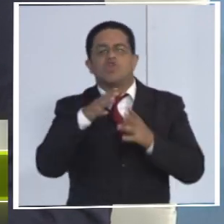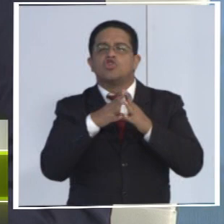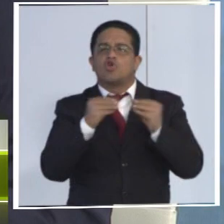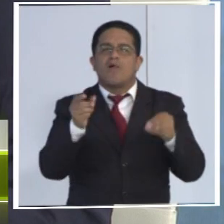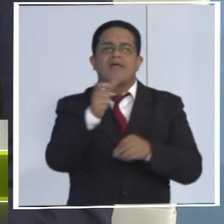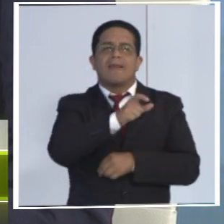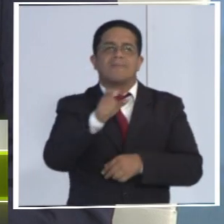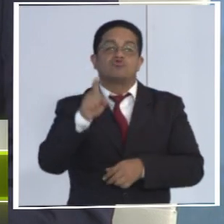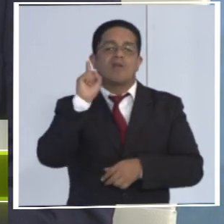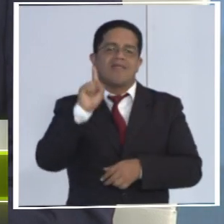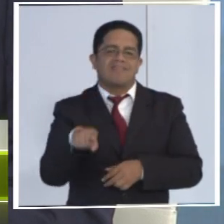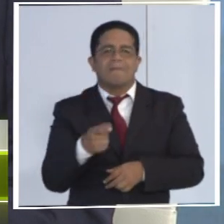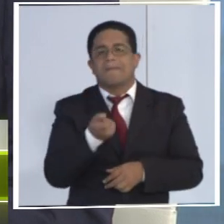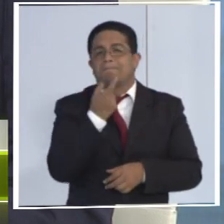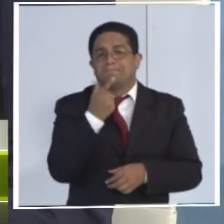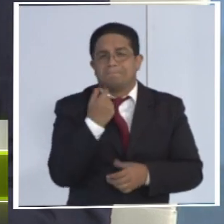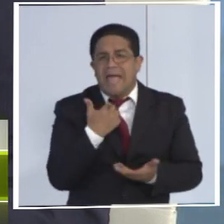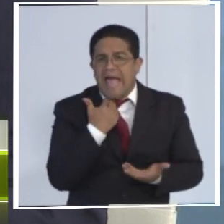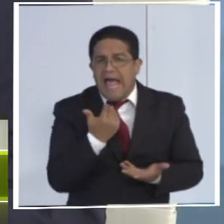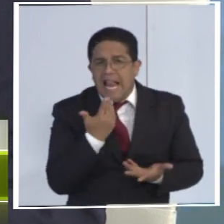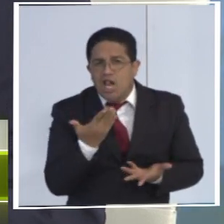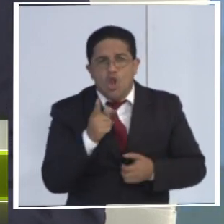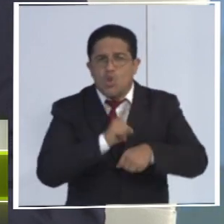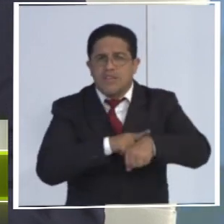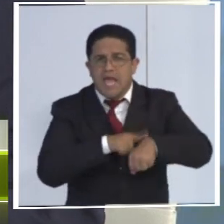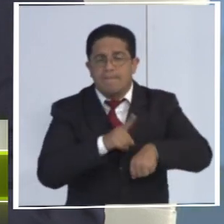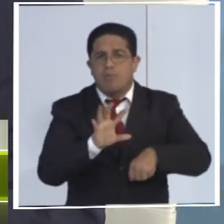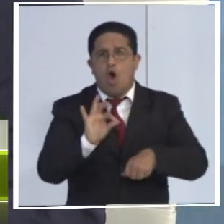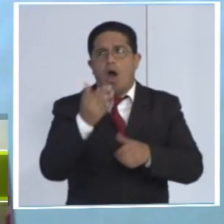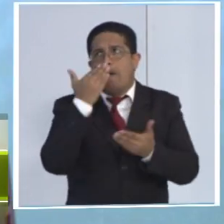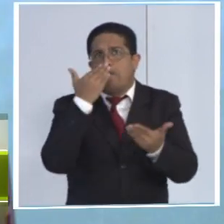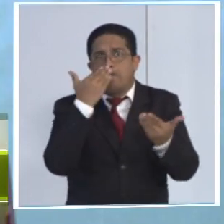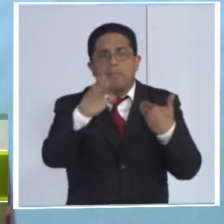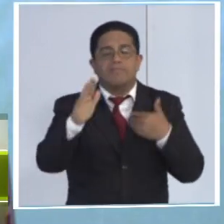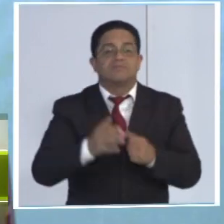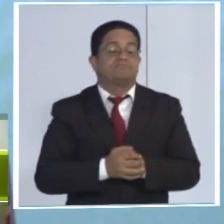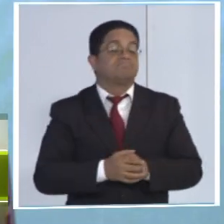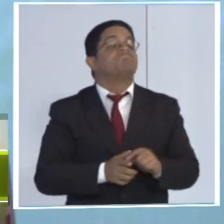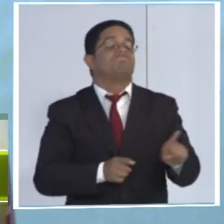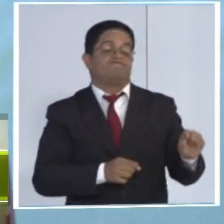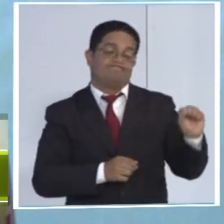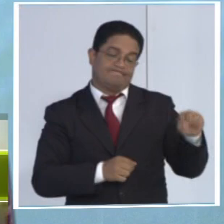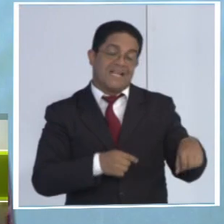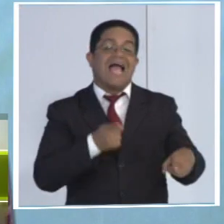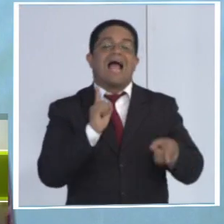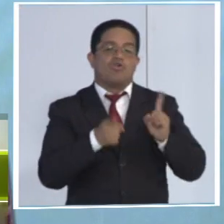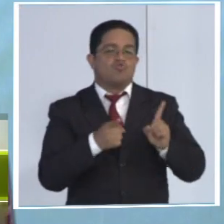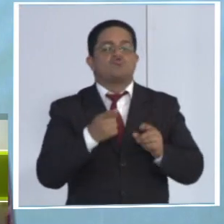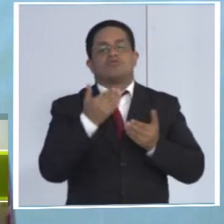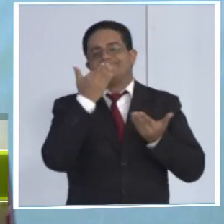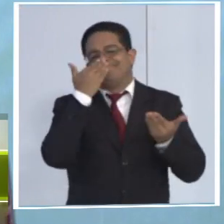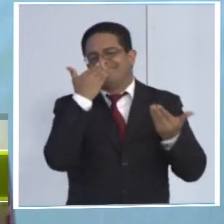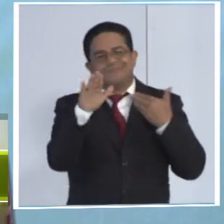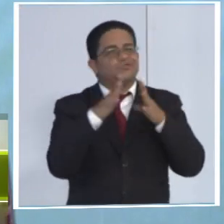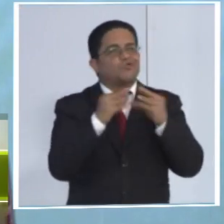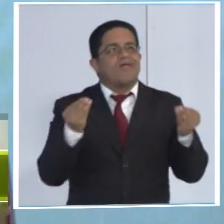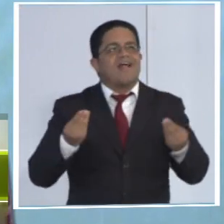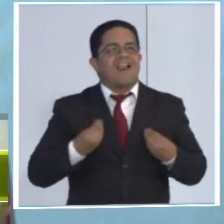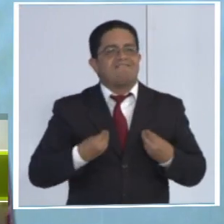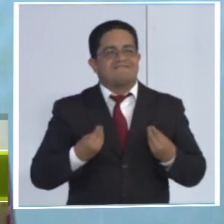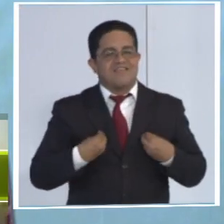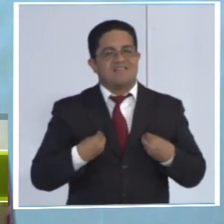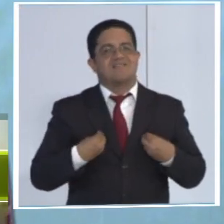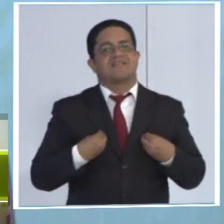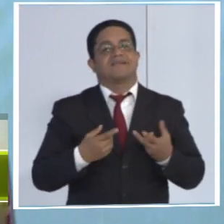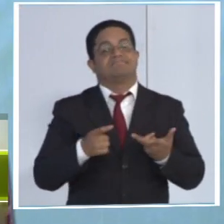pacientes algún tipo de medicamento por algún tiempo o de por vida? Algunos deben tomar tratamiento de por vida, en este caso tratamientos